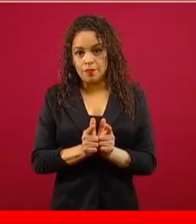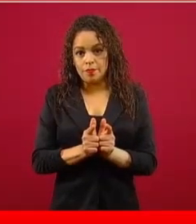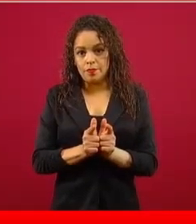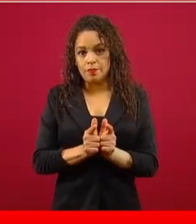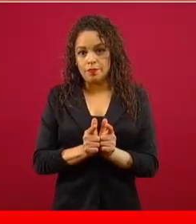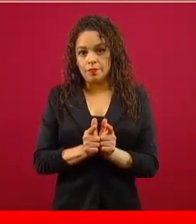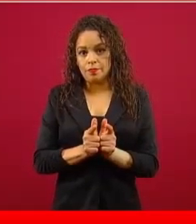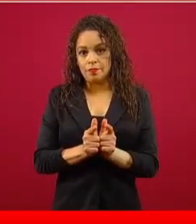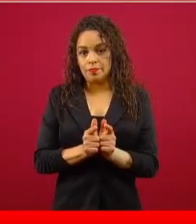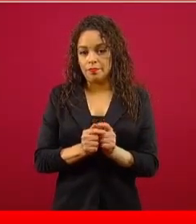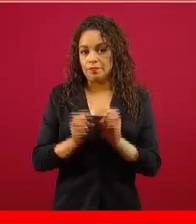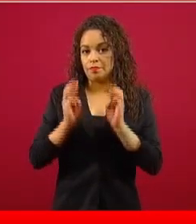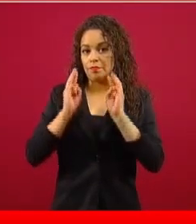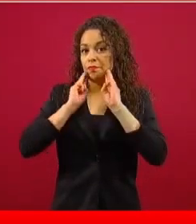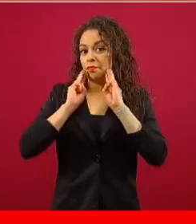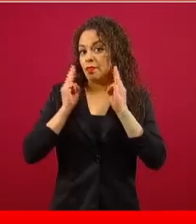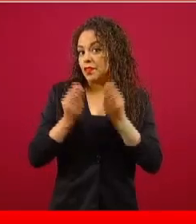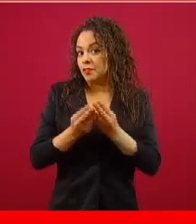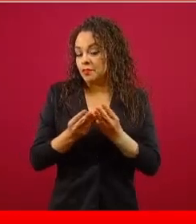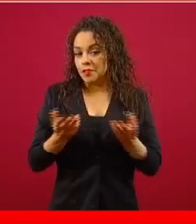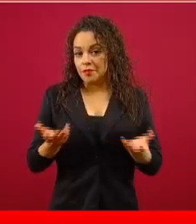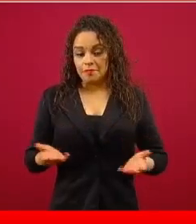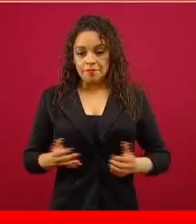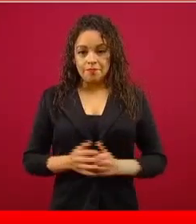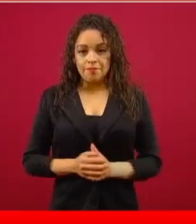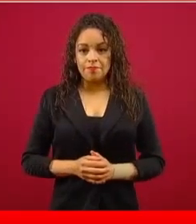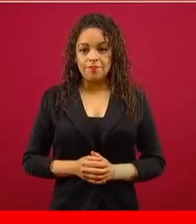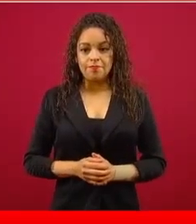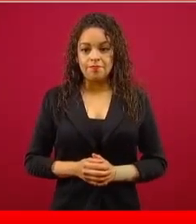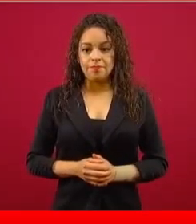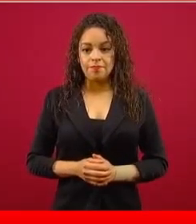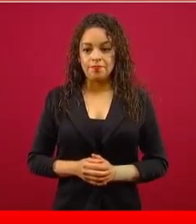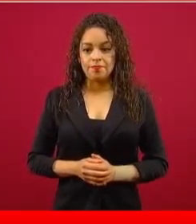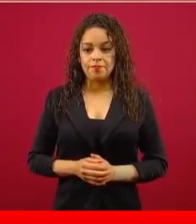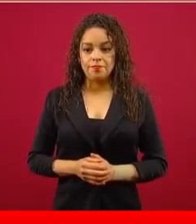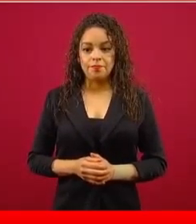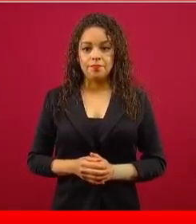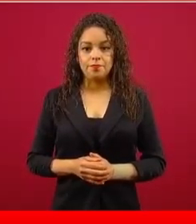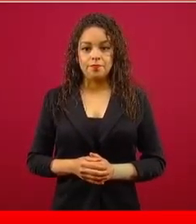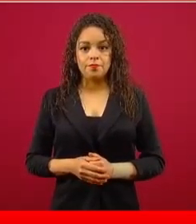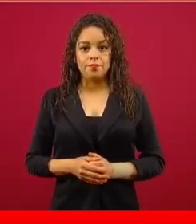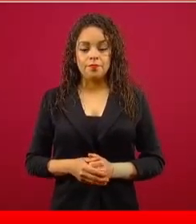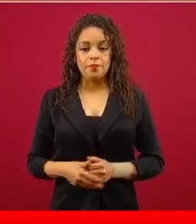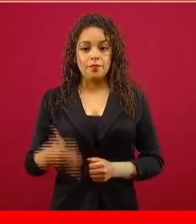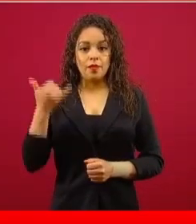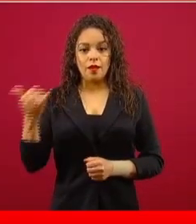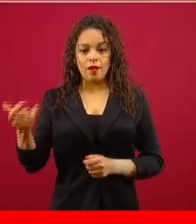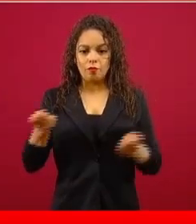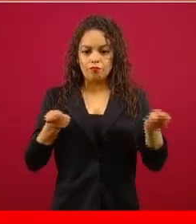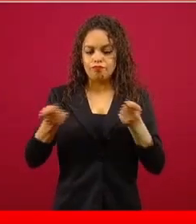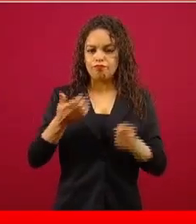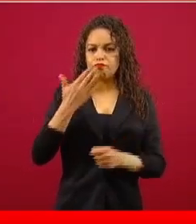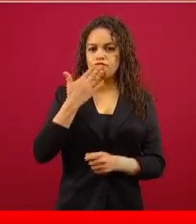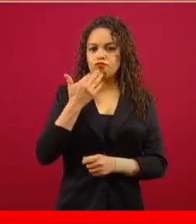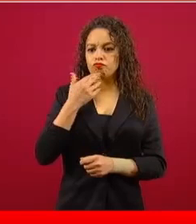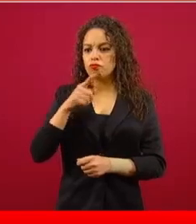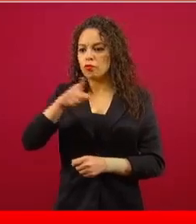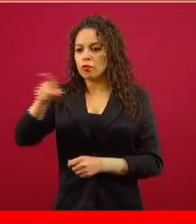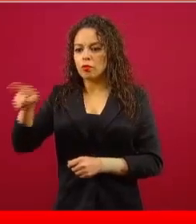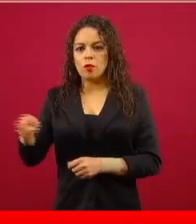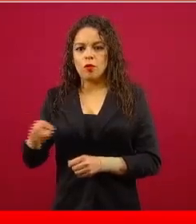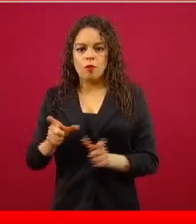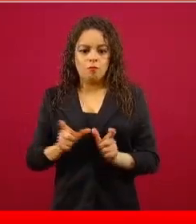y que el supuesto operativo se les vaya de control y